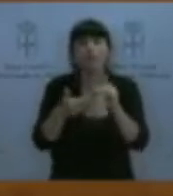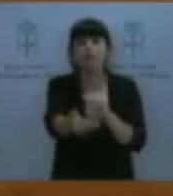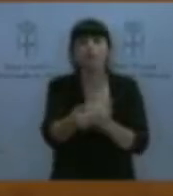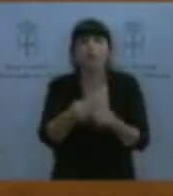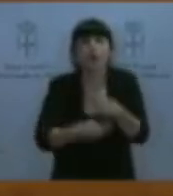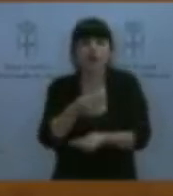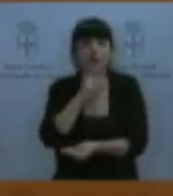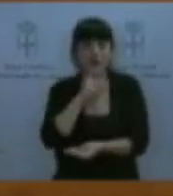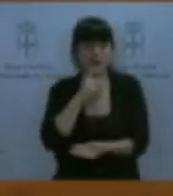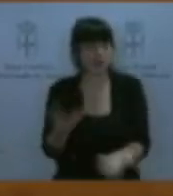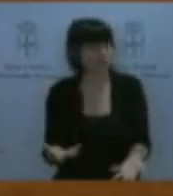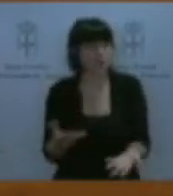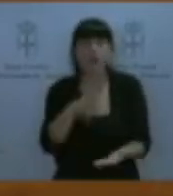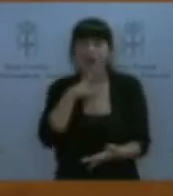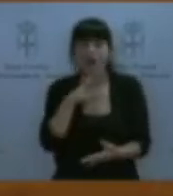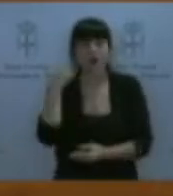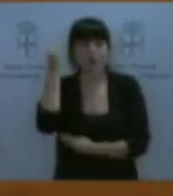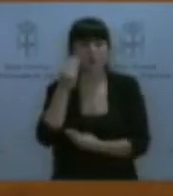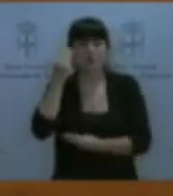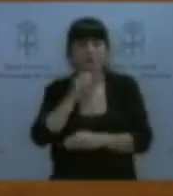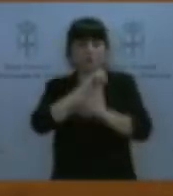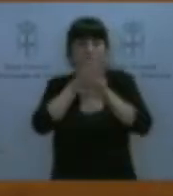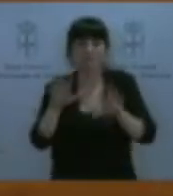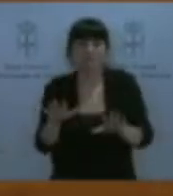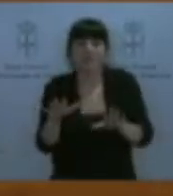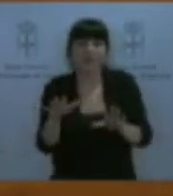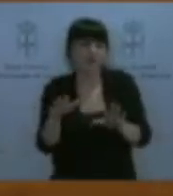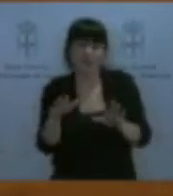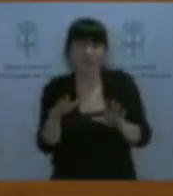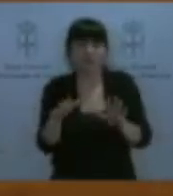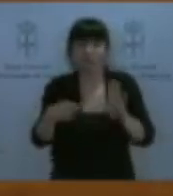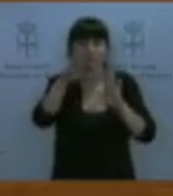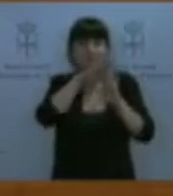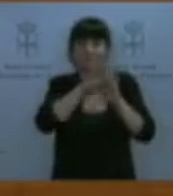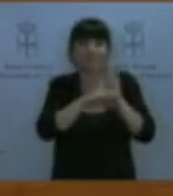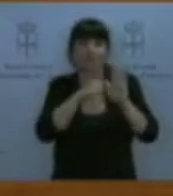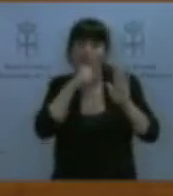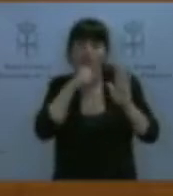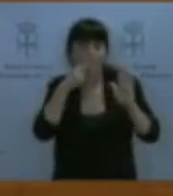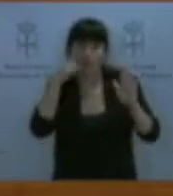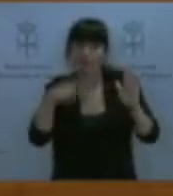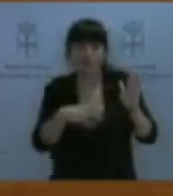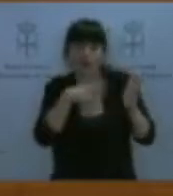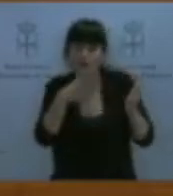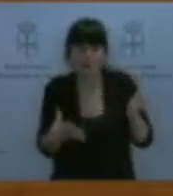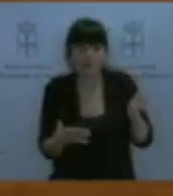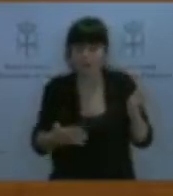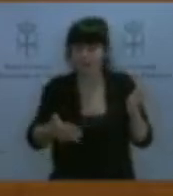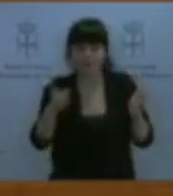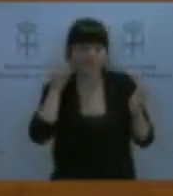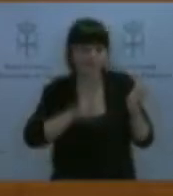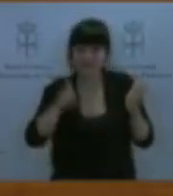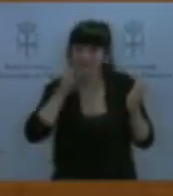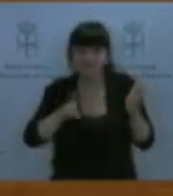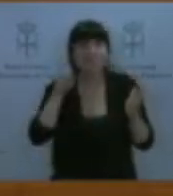viejas recetas no han funcionado, lastradas por la hipocresía que vemos aún hoy de los que cerraban las